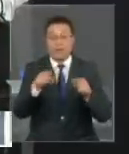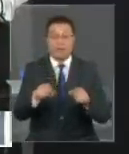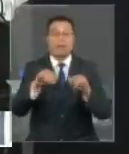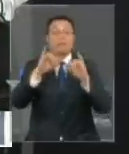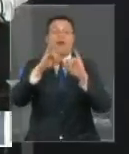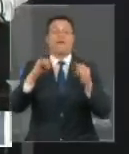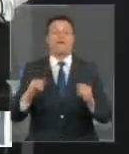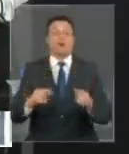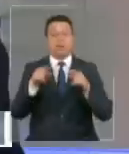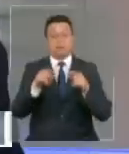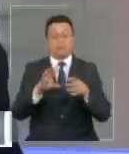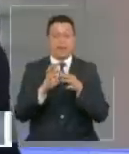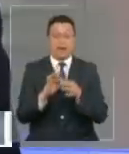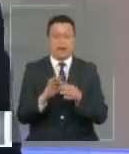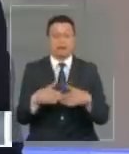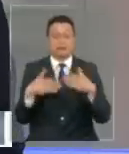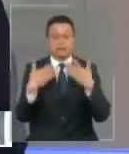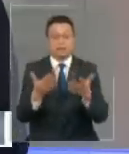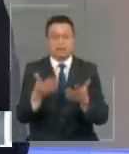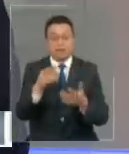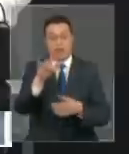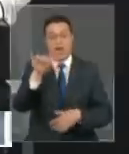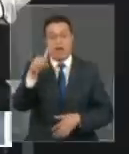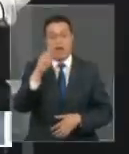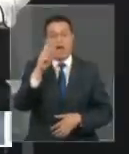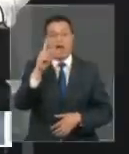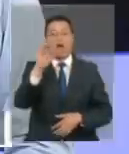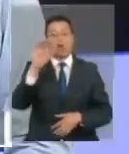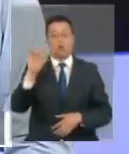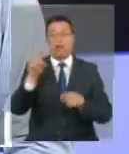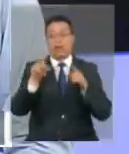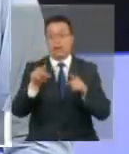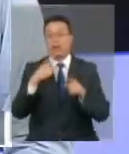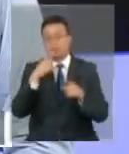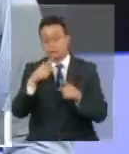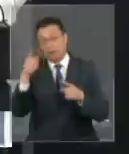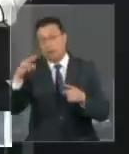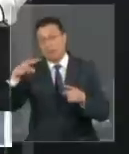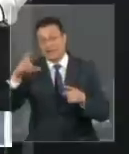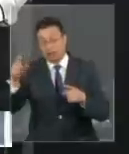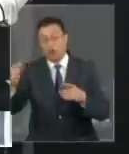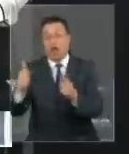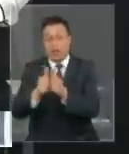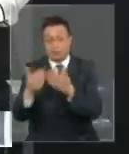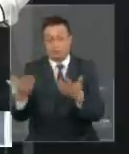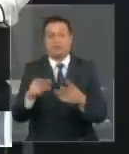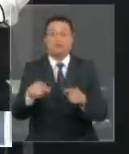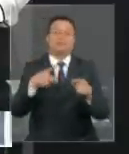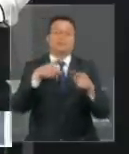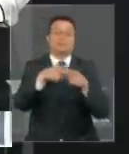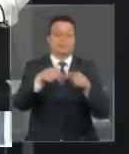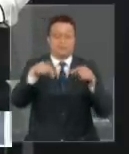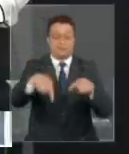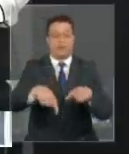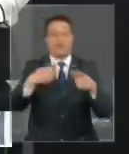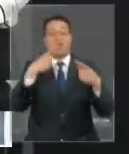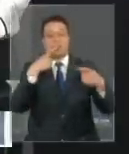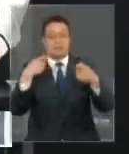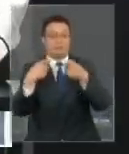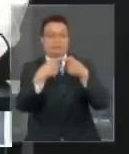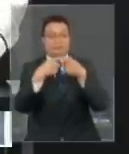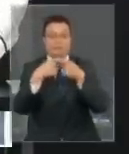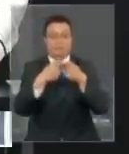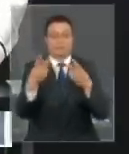forma, agradeciendo a Daniel Jadue, a Marcelo Teuber por haber estado junto a nosotros, ponemos término a este